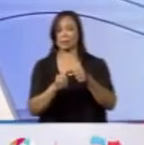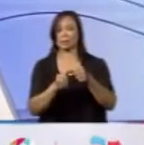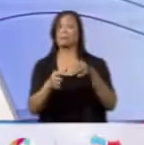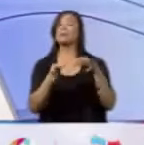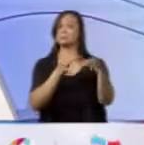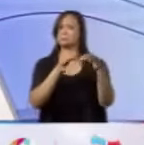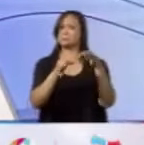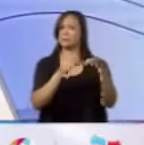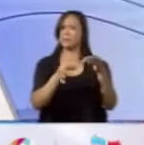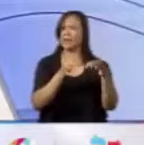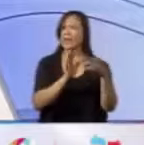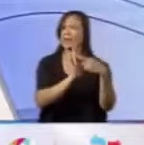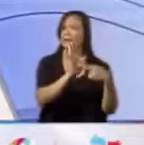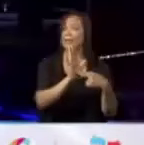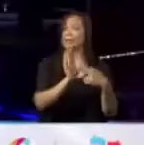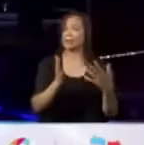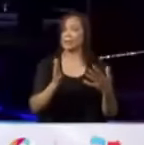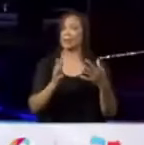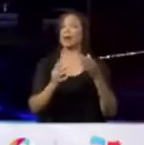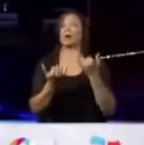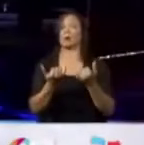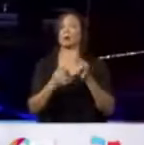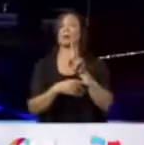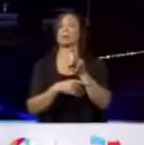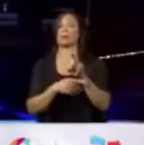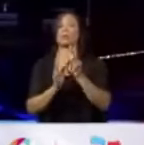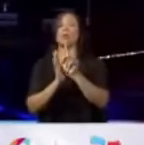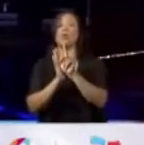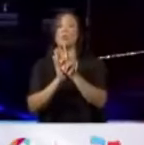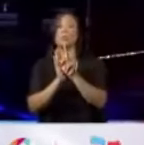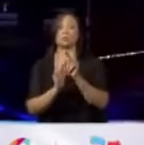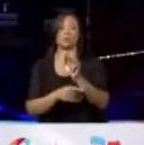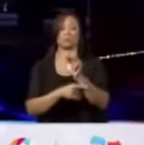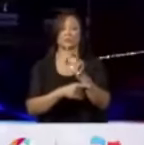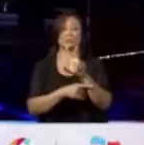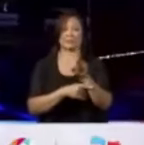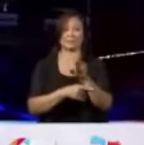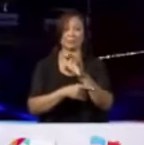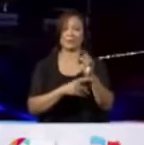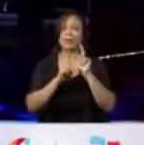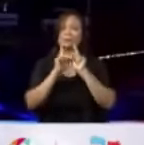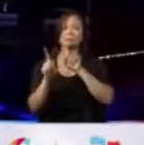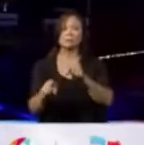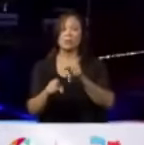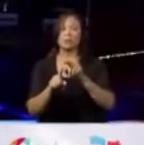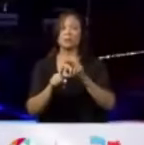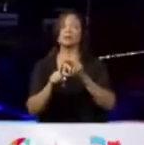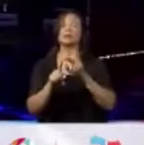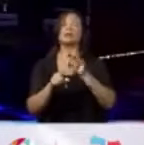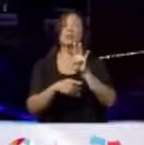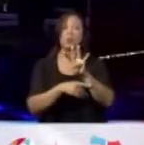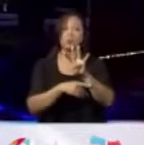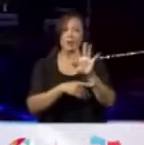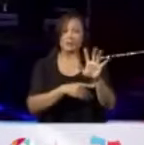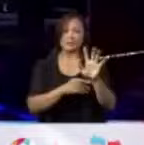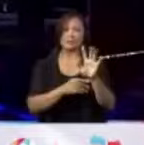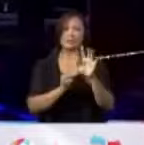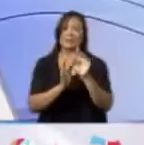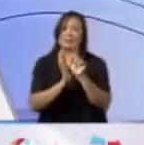precisar la dinámica, ahora vienen las preguntas, tienen un minuto 30 cada uno para responder y